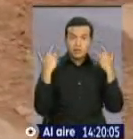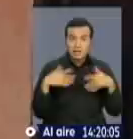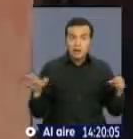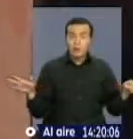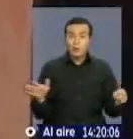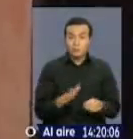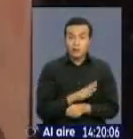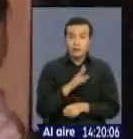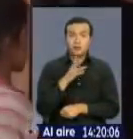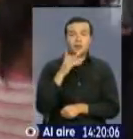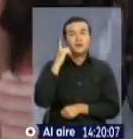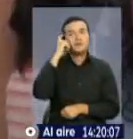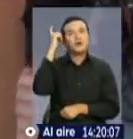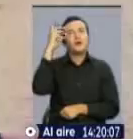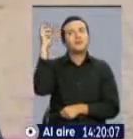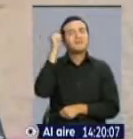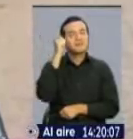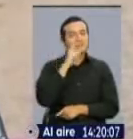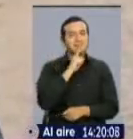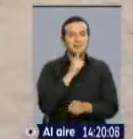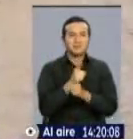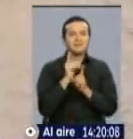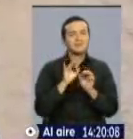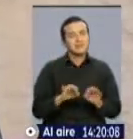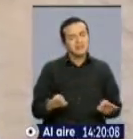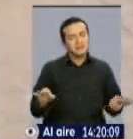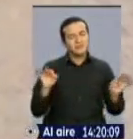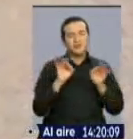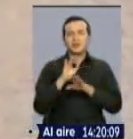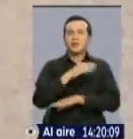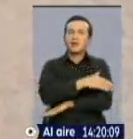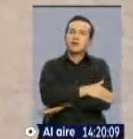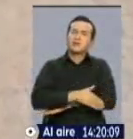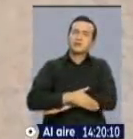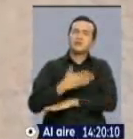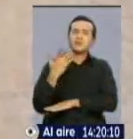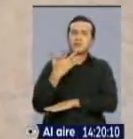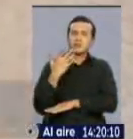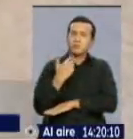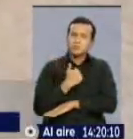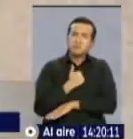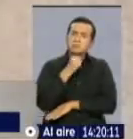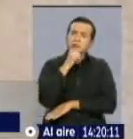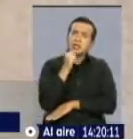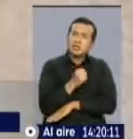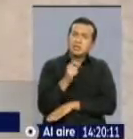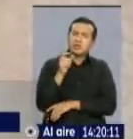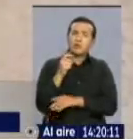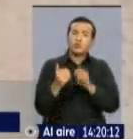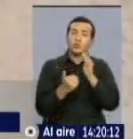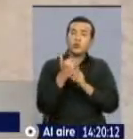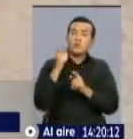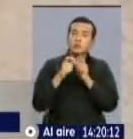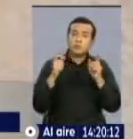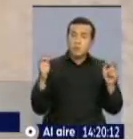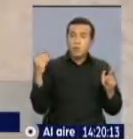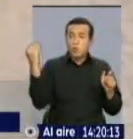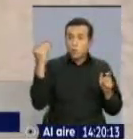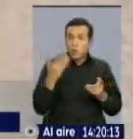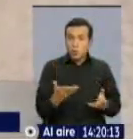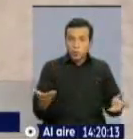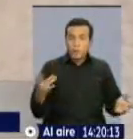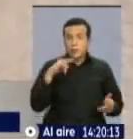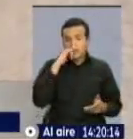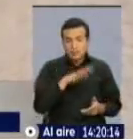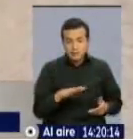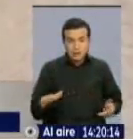obra será como un sueño cumplido. Es muy importante la vía porque, miren, nosotros bueno, estamos viejitos, pero para los que vienen, la juventud, la